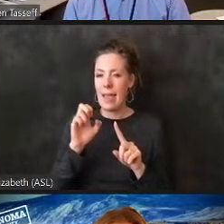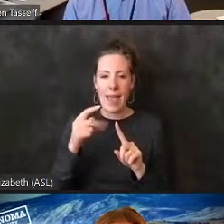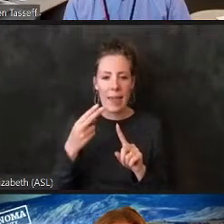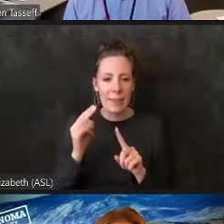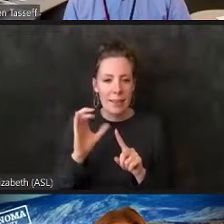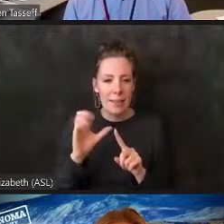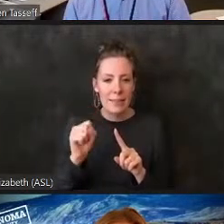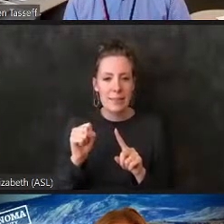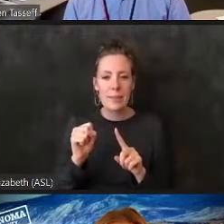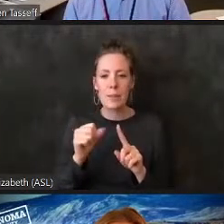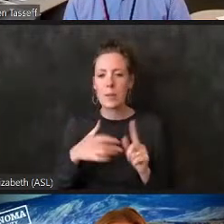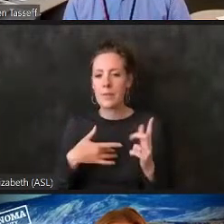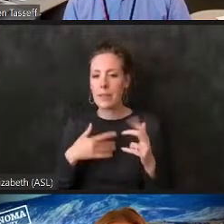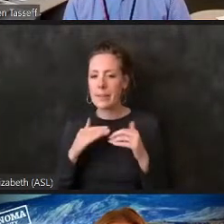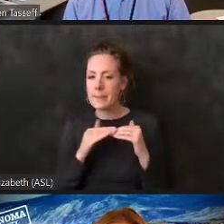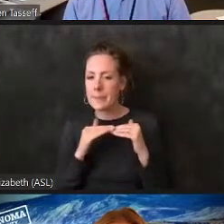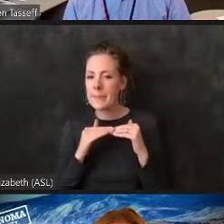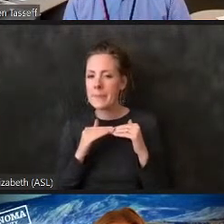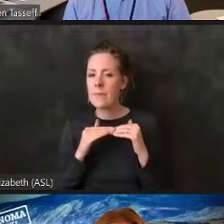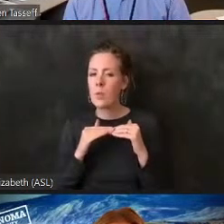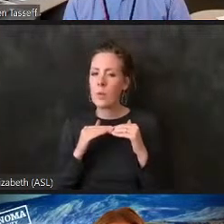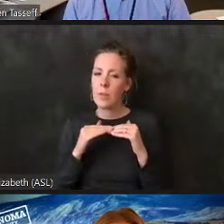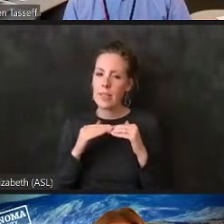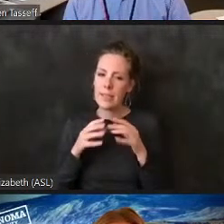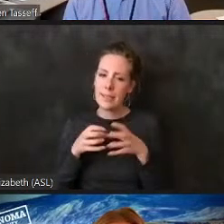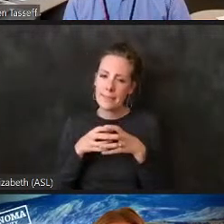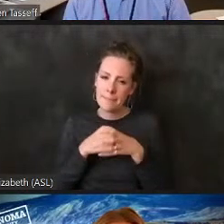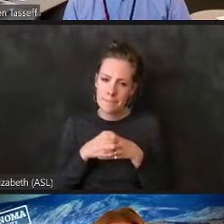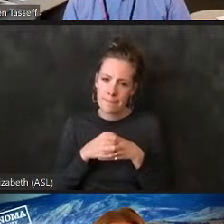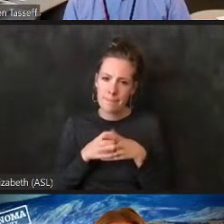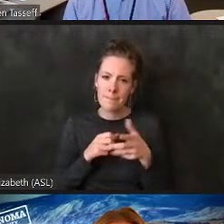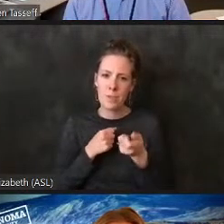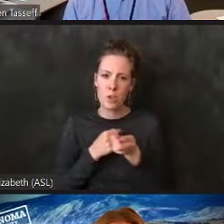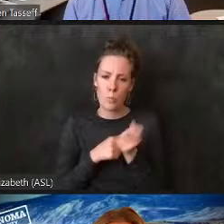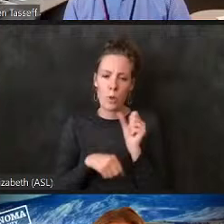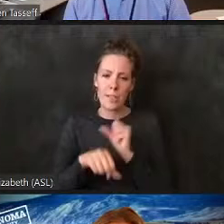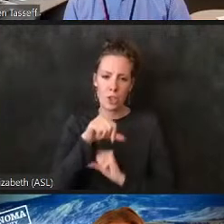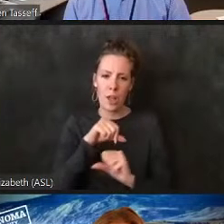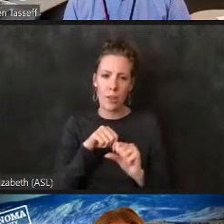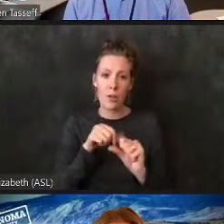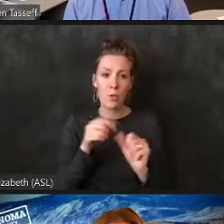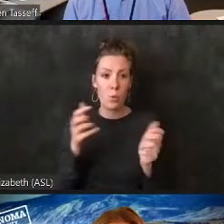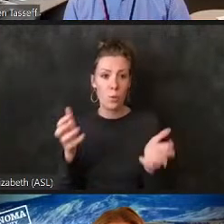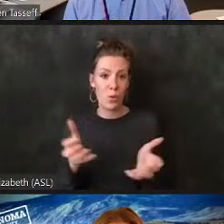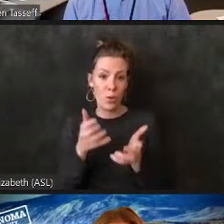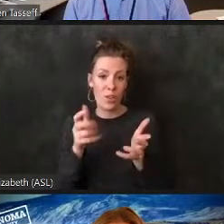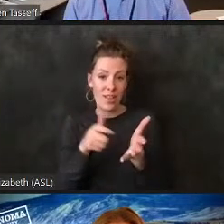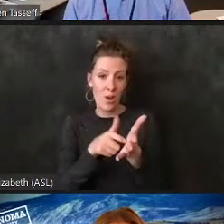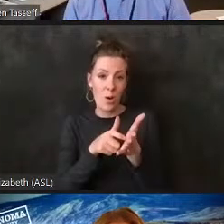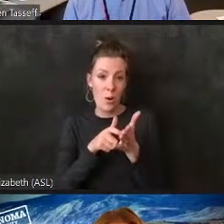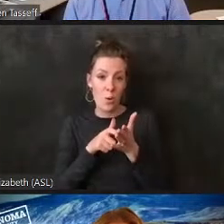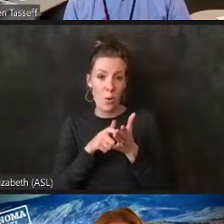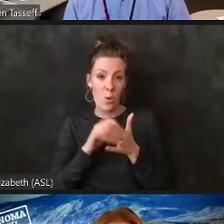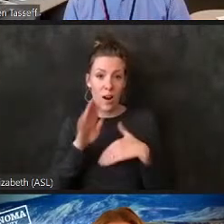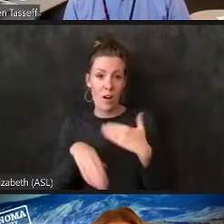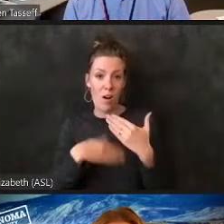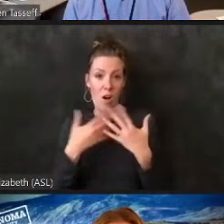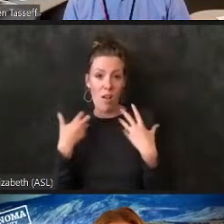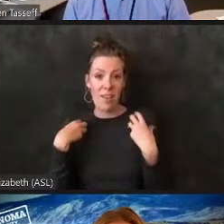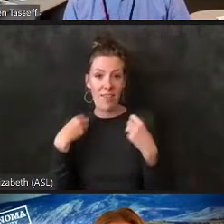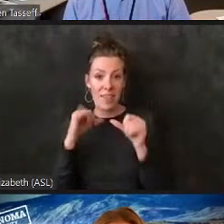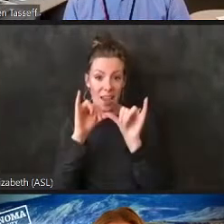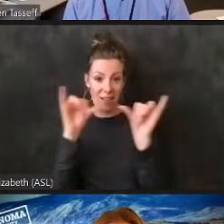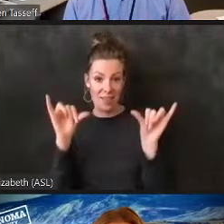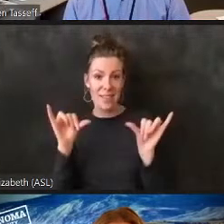of. Estamos mirando de una área de igualdad a esas personas que se sienten que no tienen el cubrimiento de aseguranza